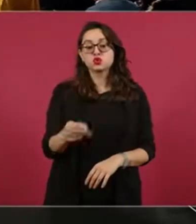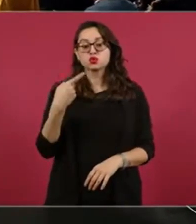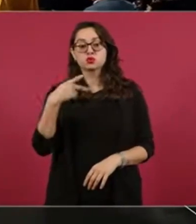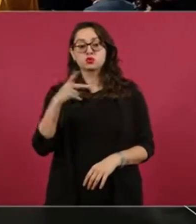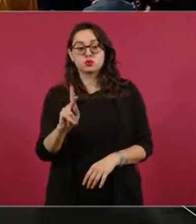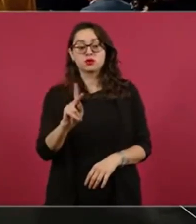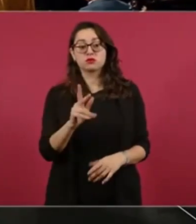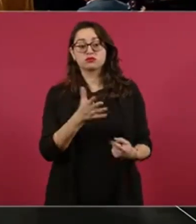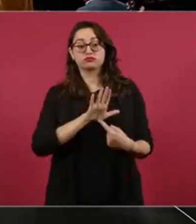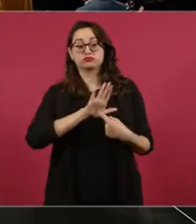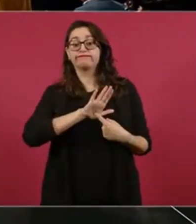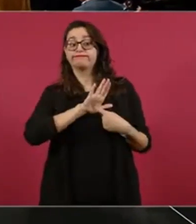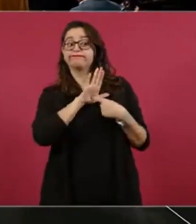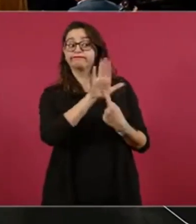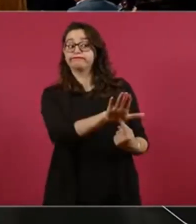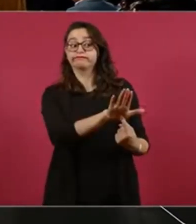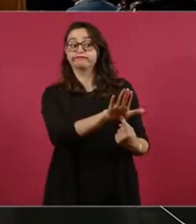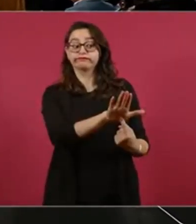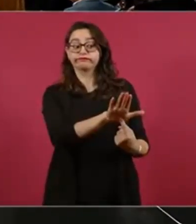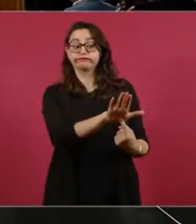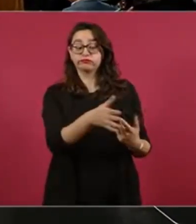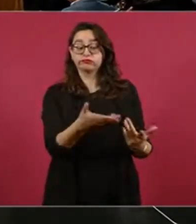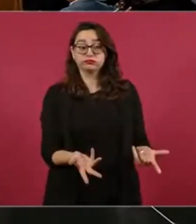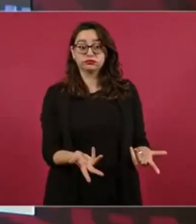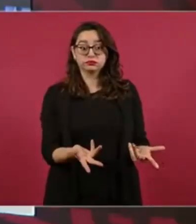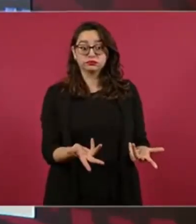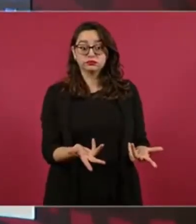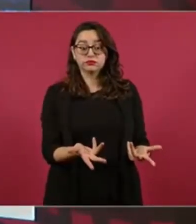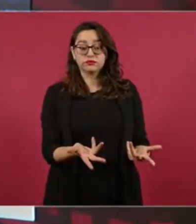mostrarte de que